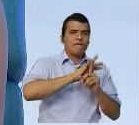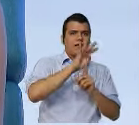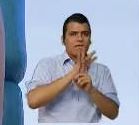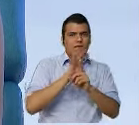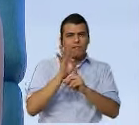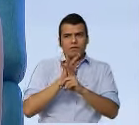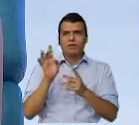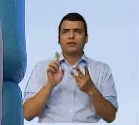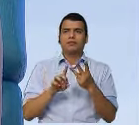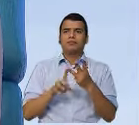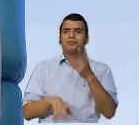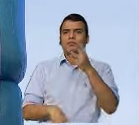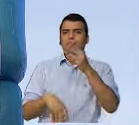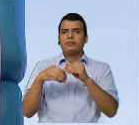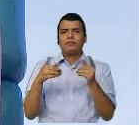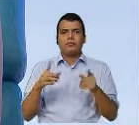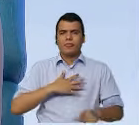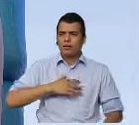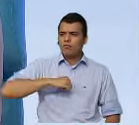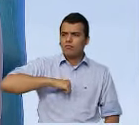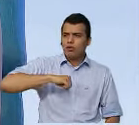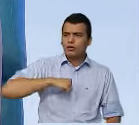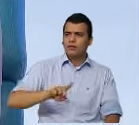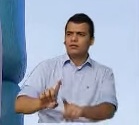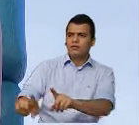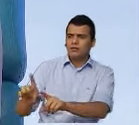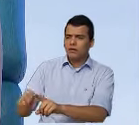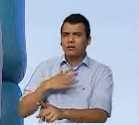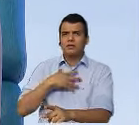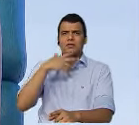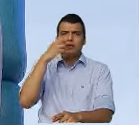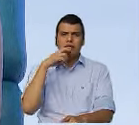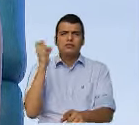aporte de proteína animal.